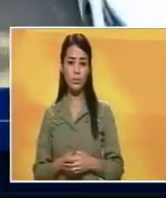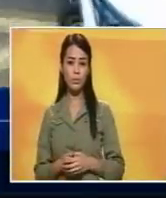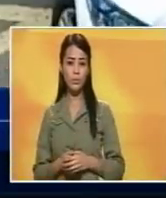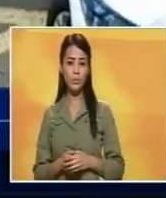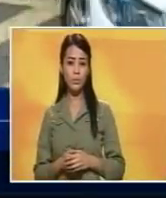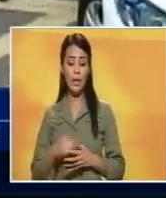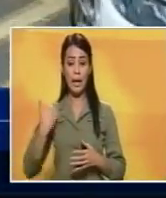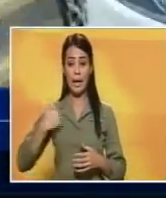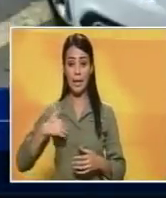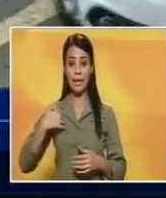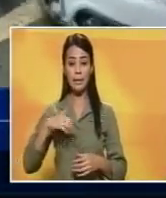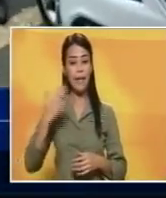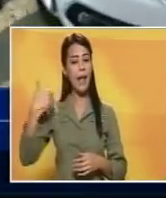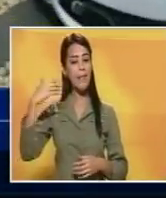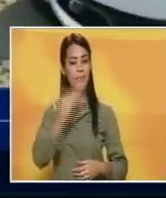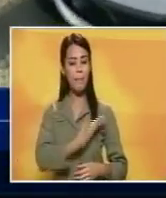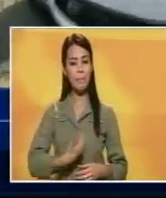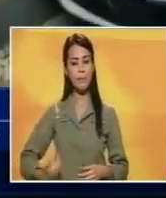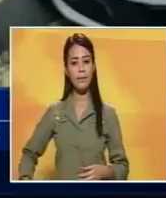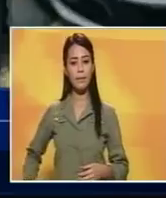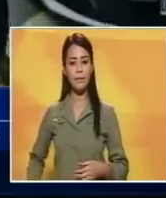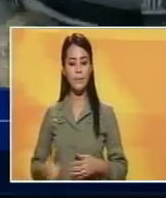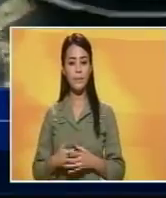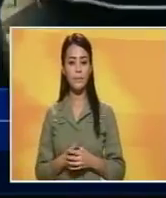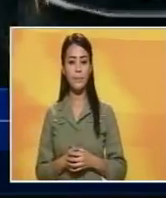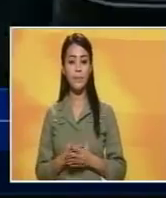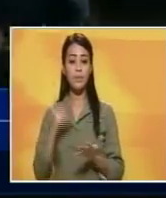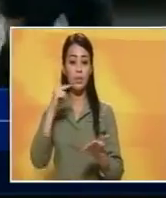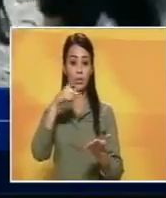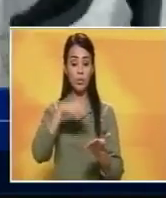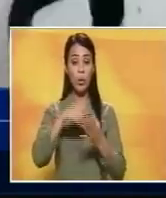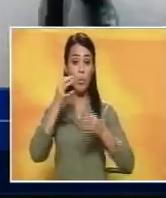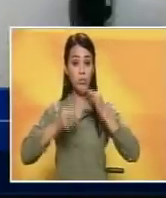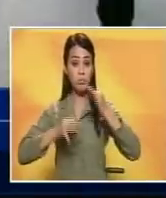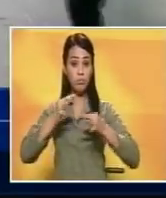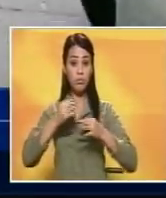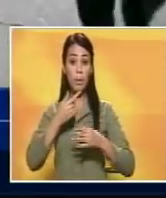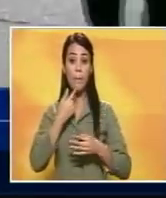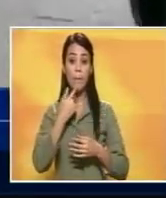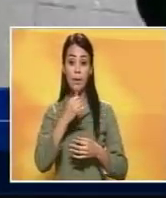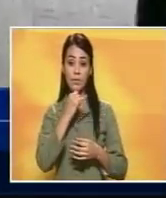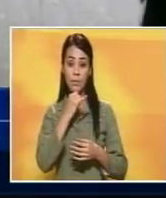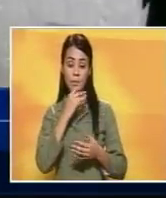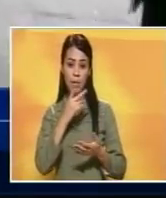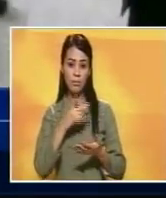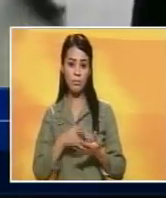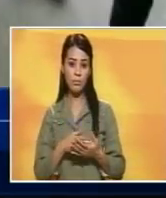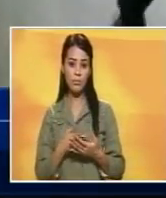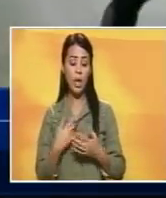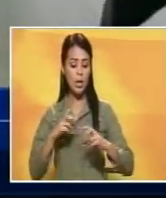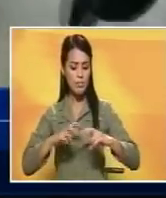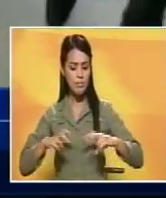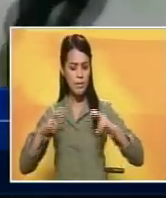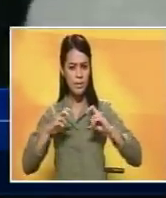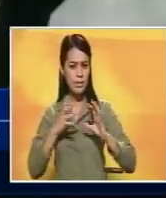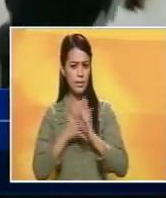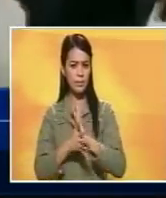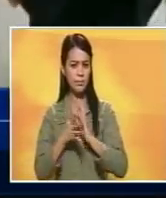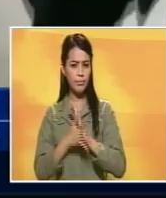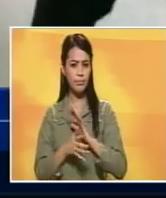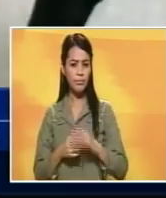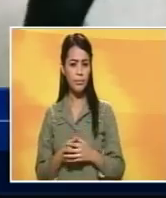En Argentina, la expresidenta Cristina Fernández acudió a tribunales de Buenos Aires para declarar como investigada en un caso de